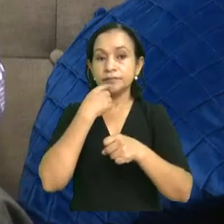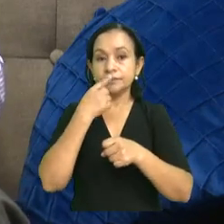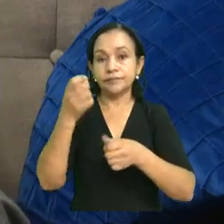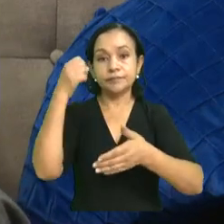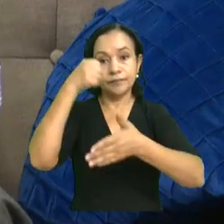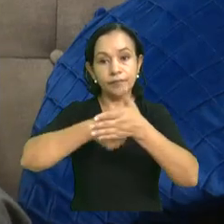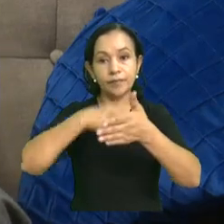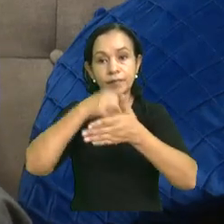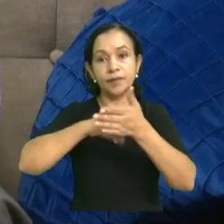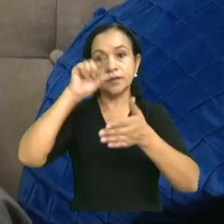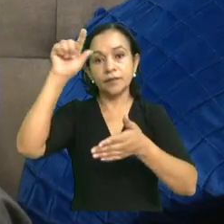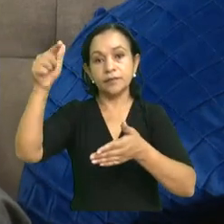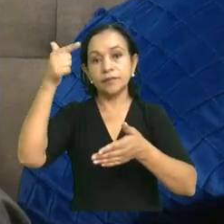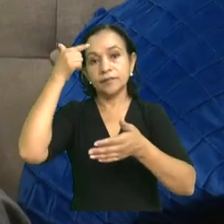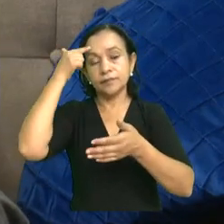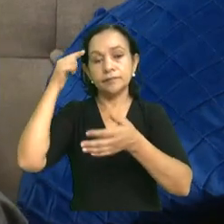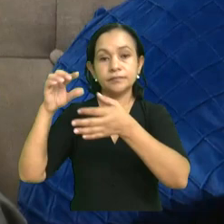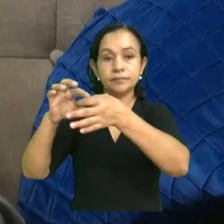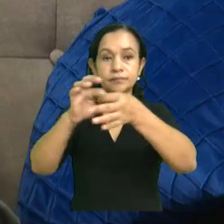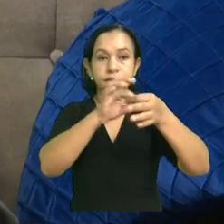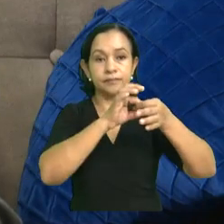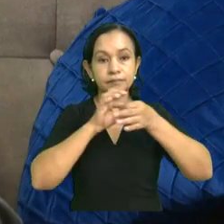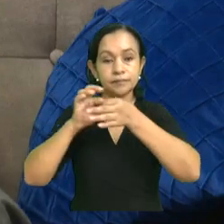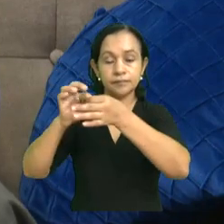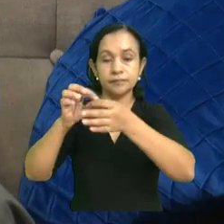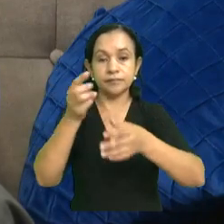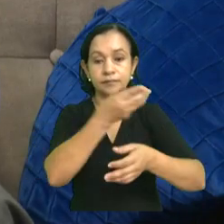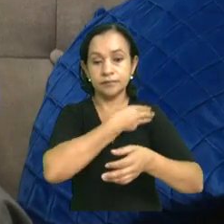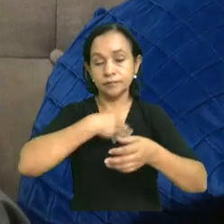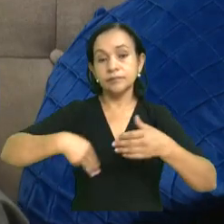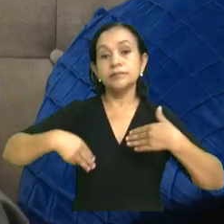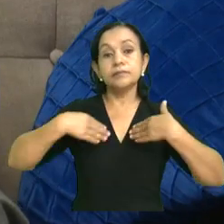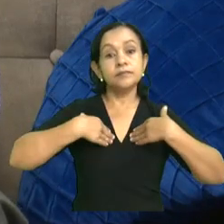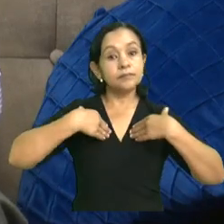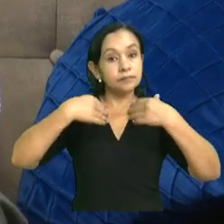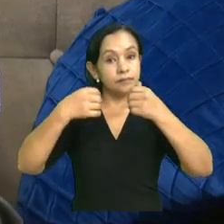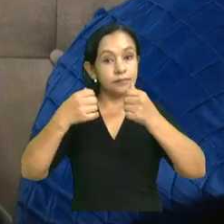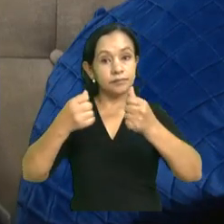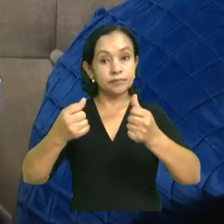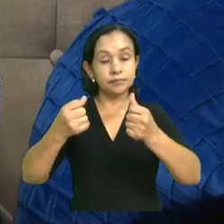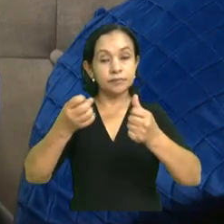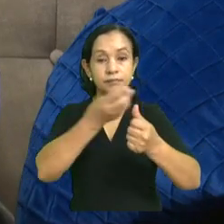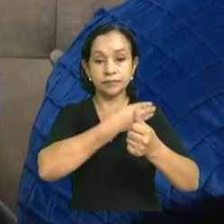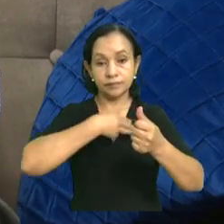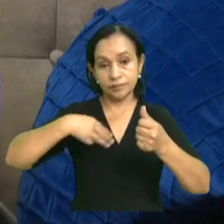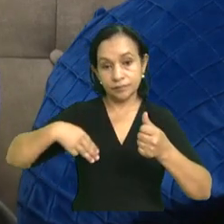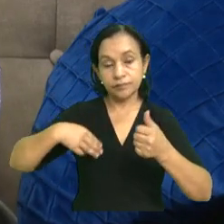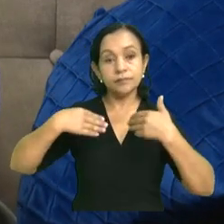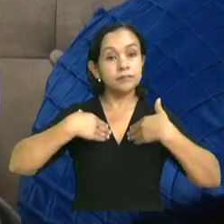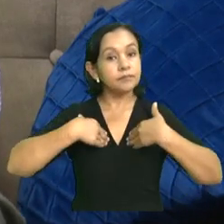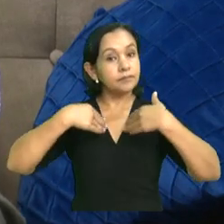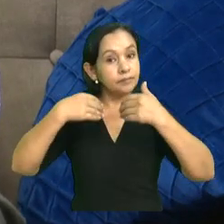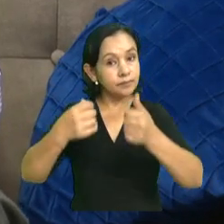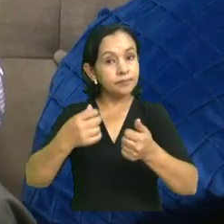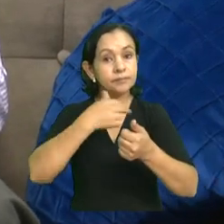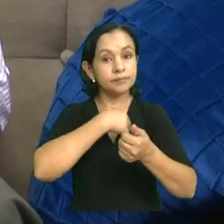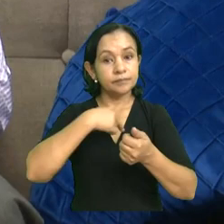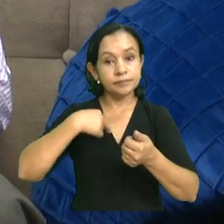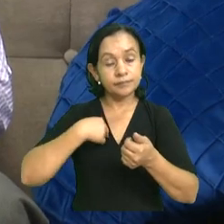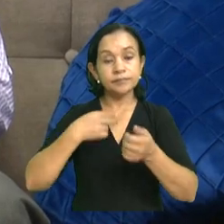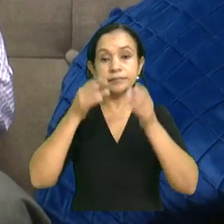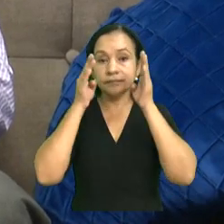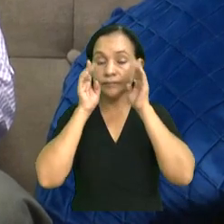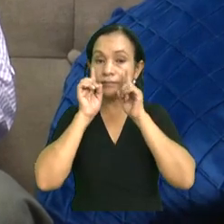el Gobierno de Reconciliación y Unidad Nacional a través del Ministerio de la Salud, el Ministerio del Poder Ciudadano para la Salud, está realizando de cara a